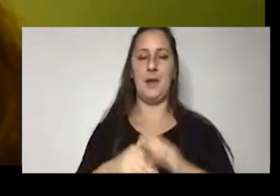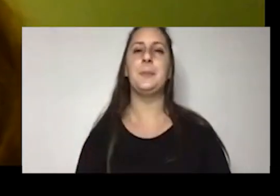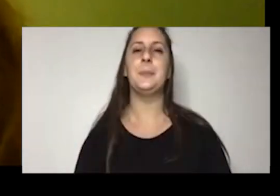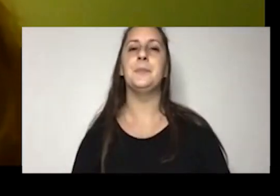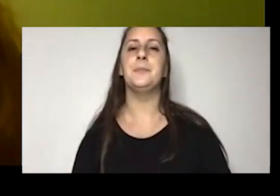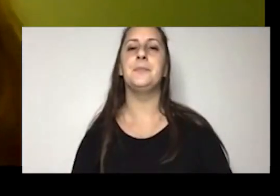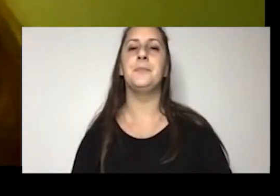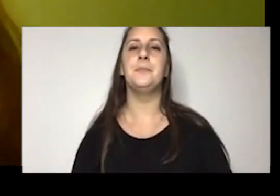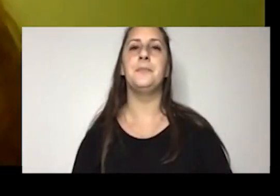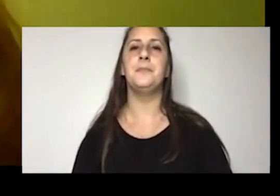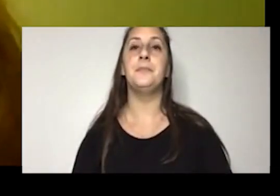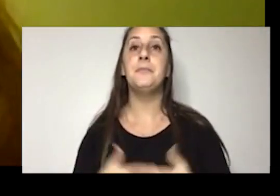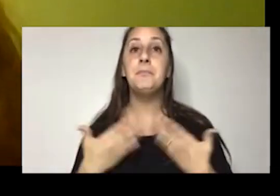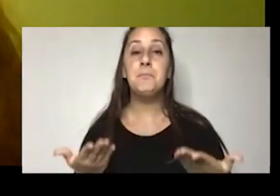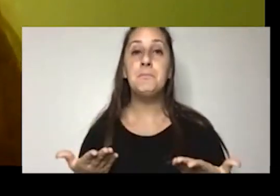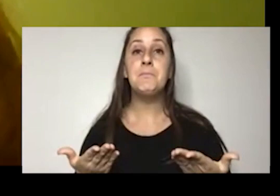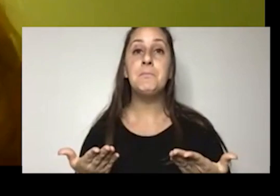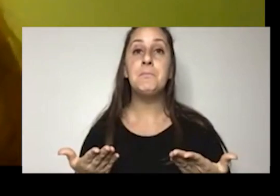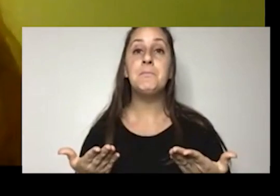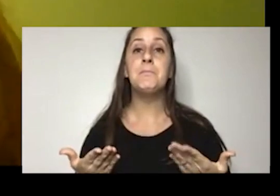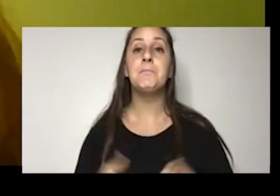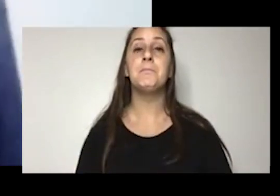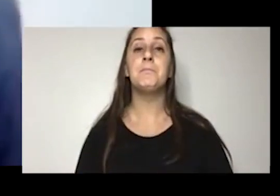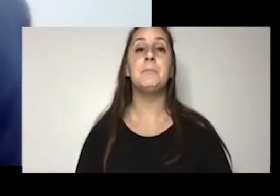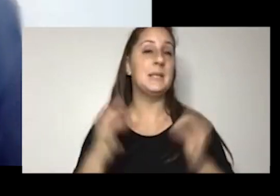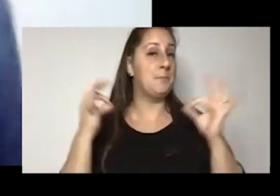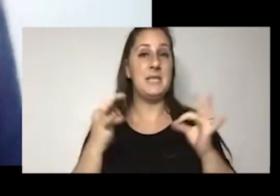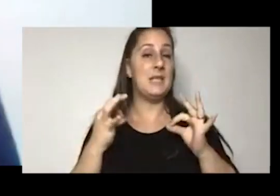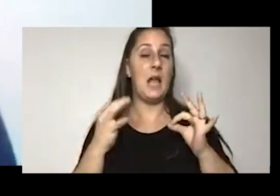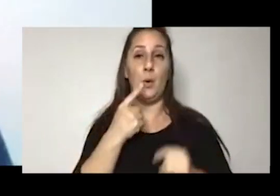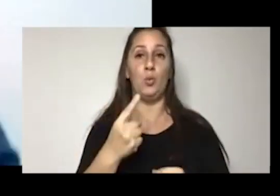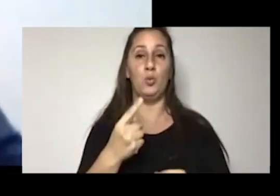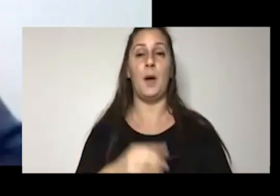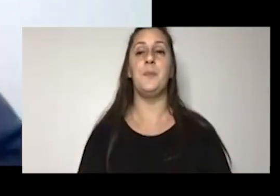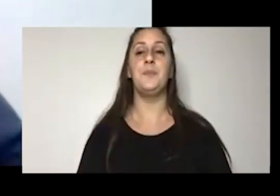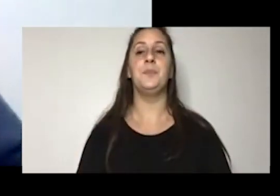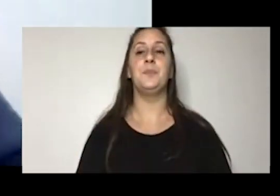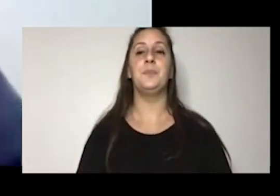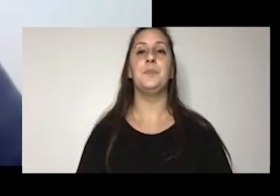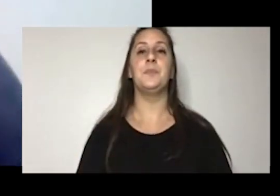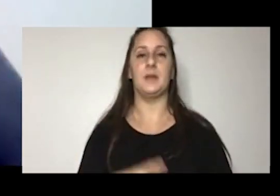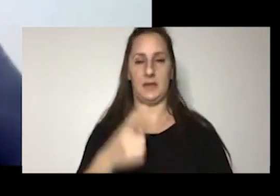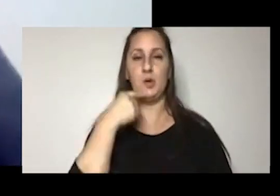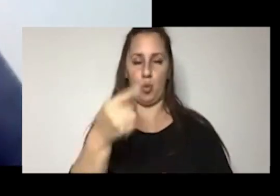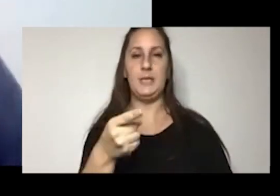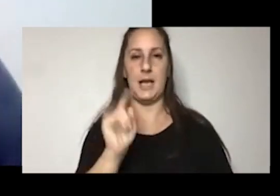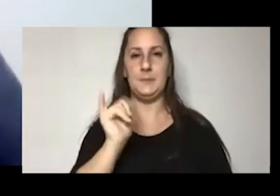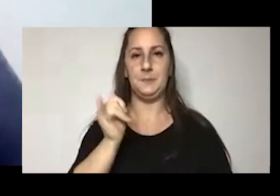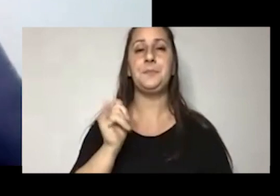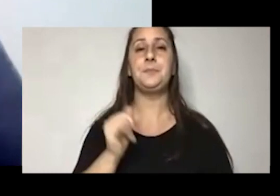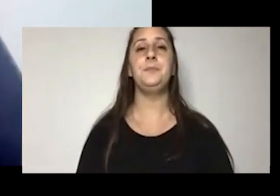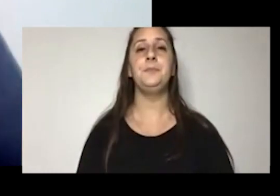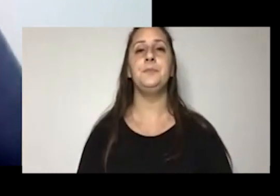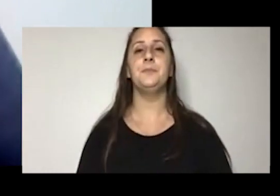No sé, eso es algo muy específico, pero... Te respondo, Agus, en esto. Sí. Nosotros, cuando hablamos